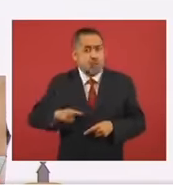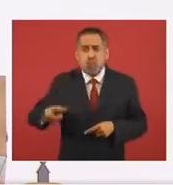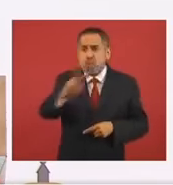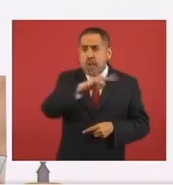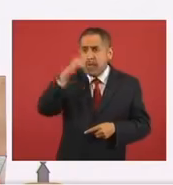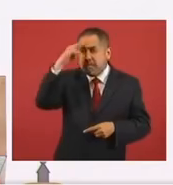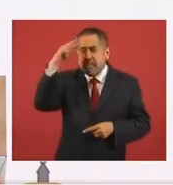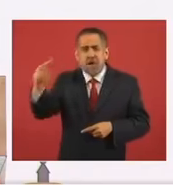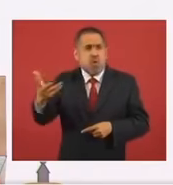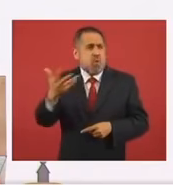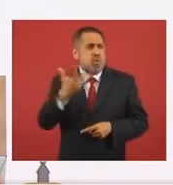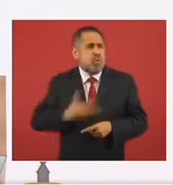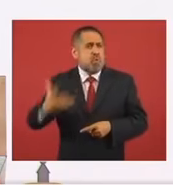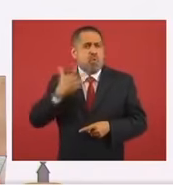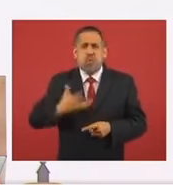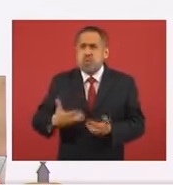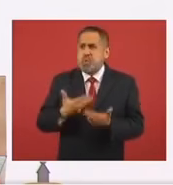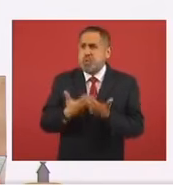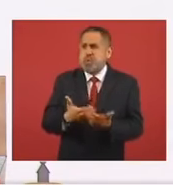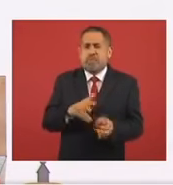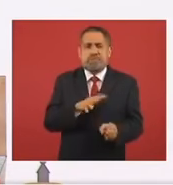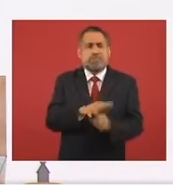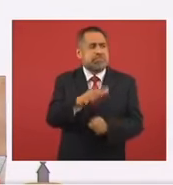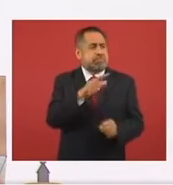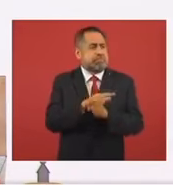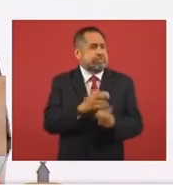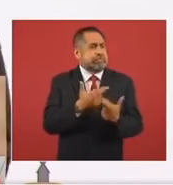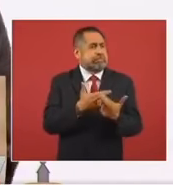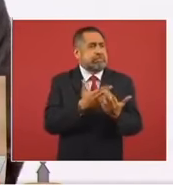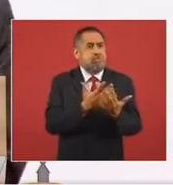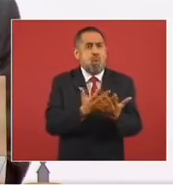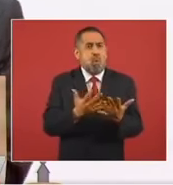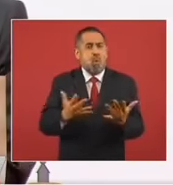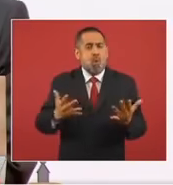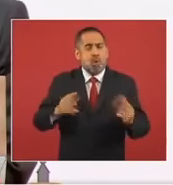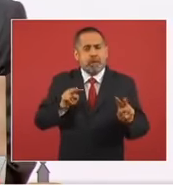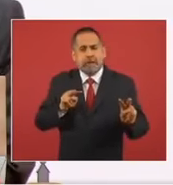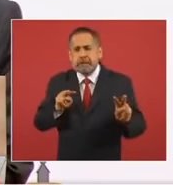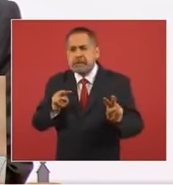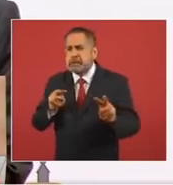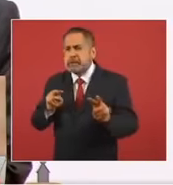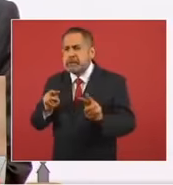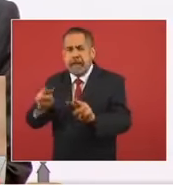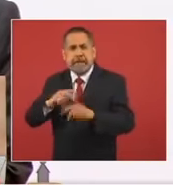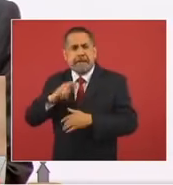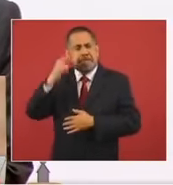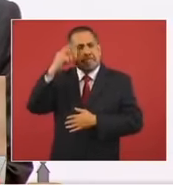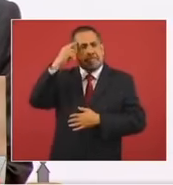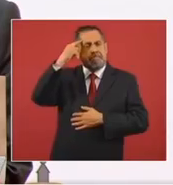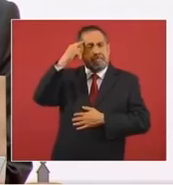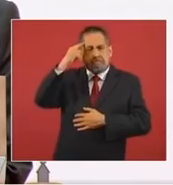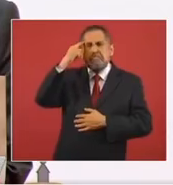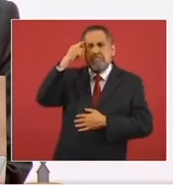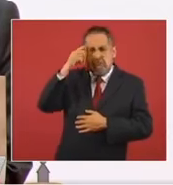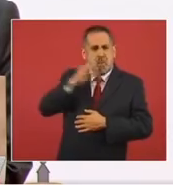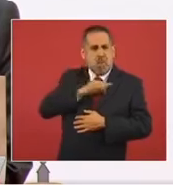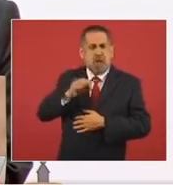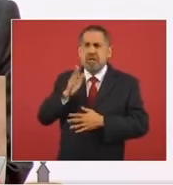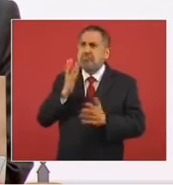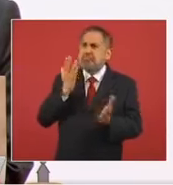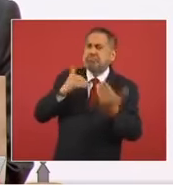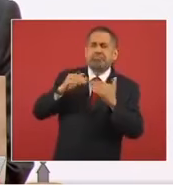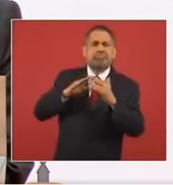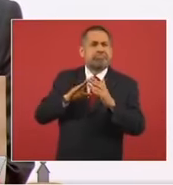permitido, pues dice que liberar más presupuesto en beneficio de los estados. Yo no, todavía no sé cómo fue. No se ha visto. Vamos